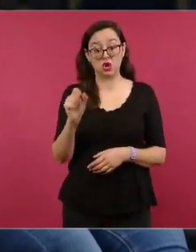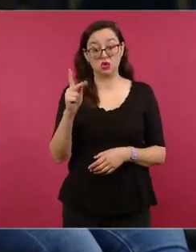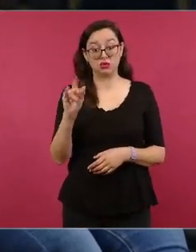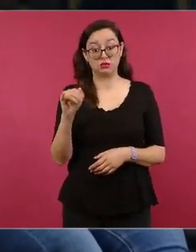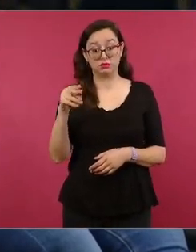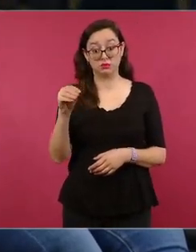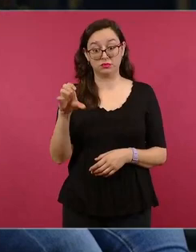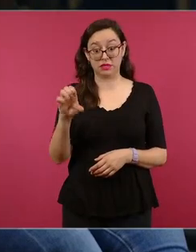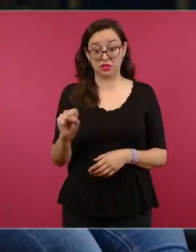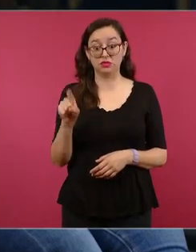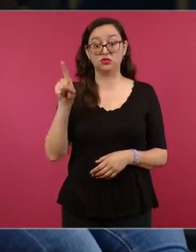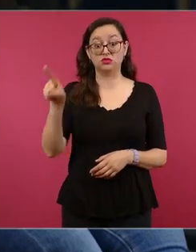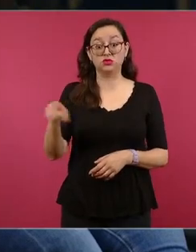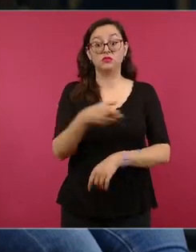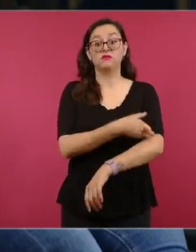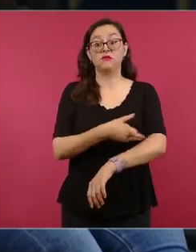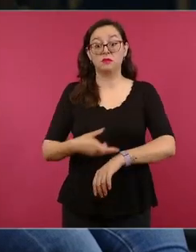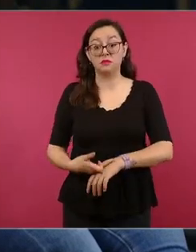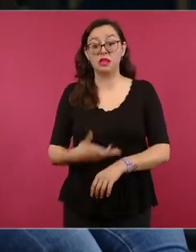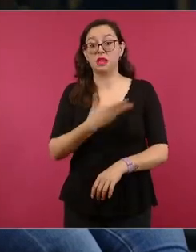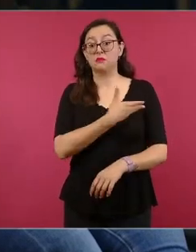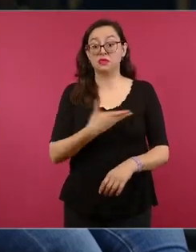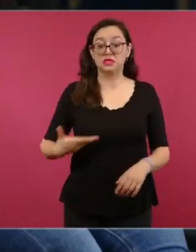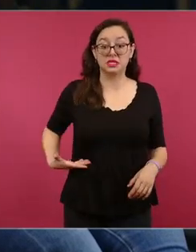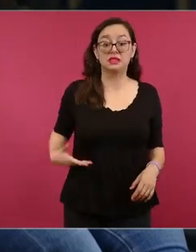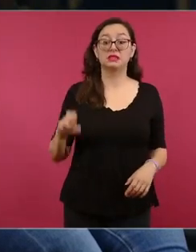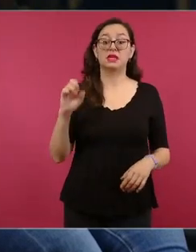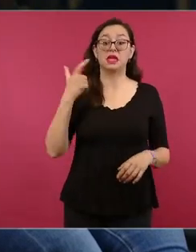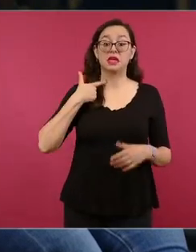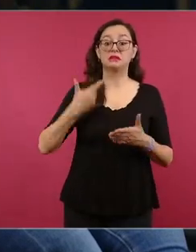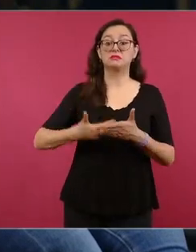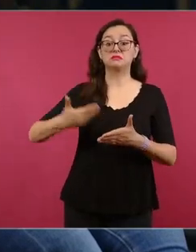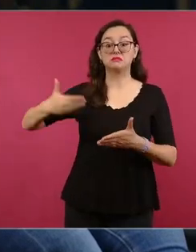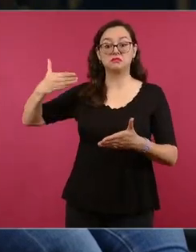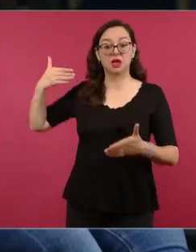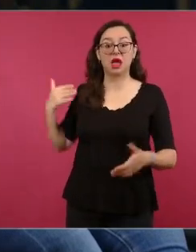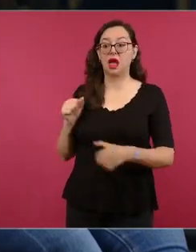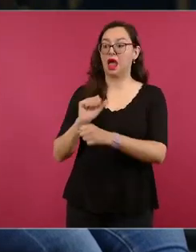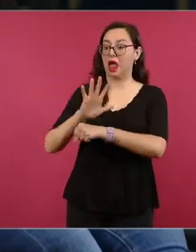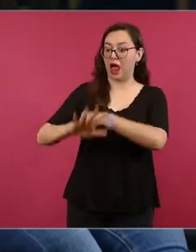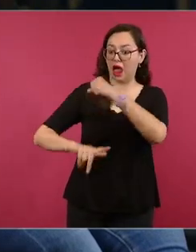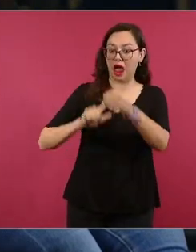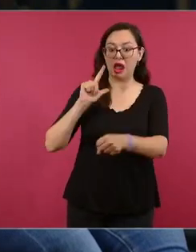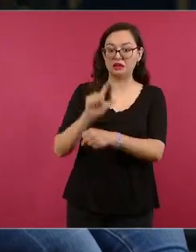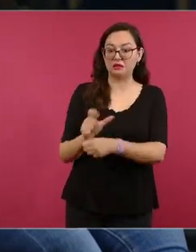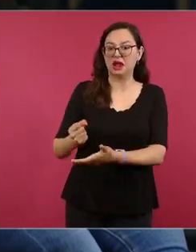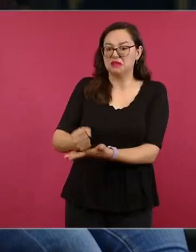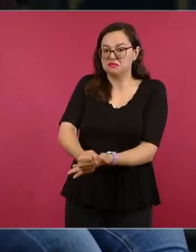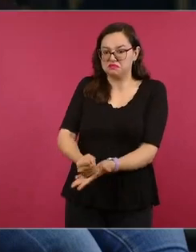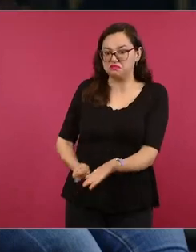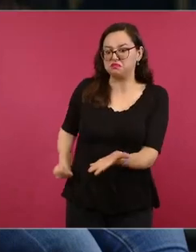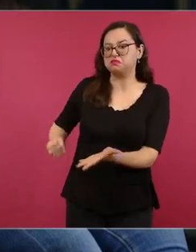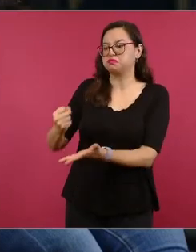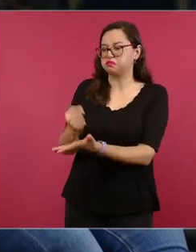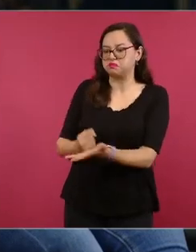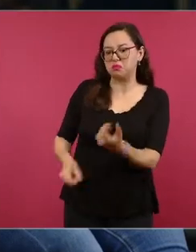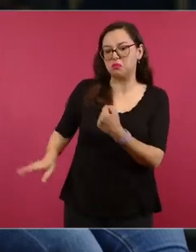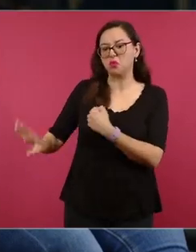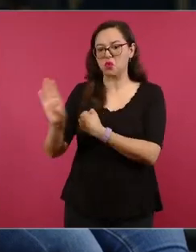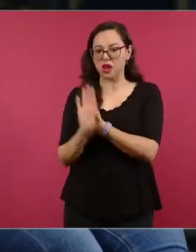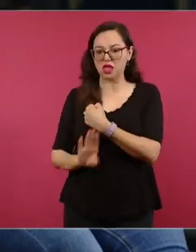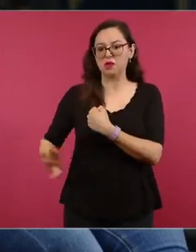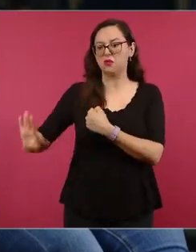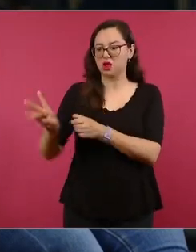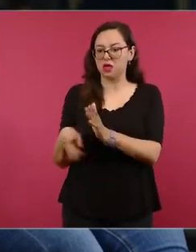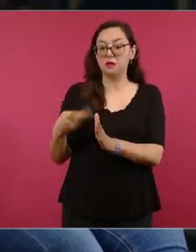la familia presidencial y sus amigos, hoy en este mismo lugar, en contraposición a esa época oscura, frívola y de poder, Los